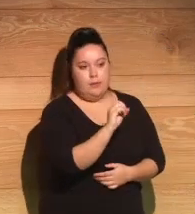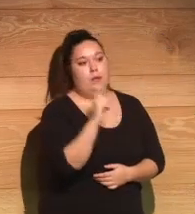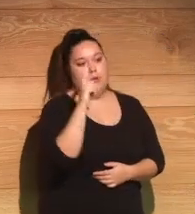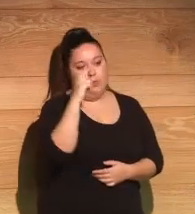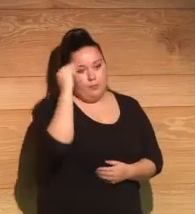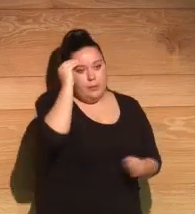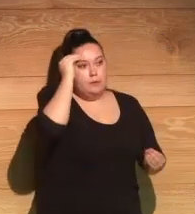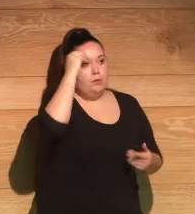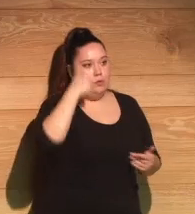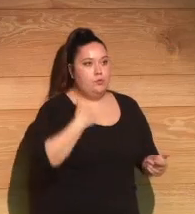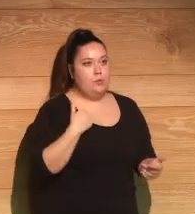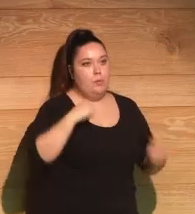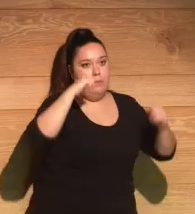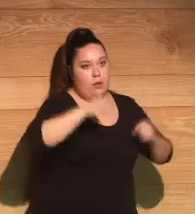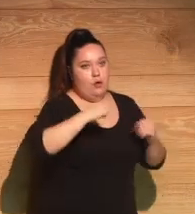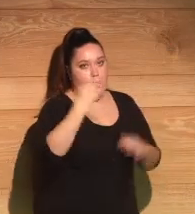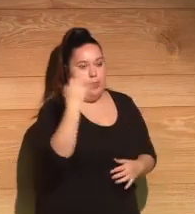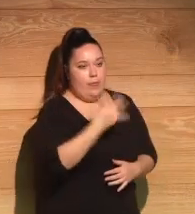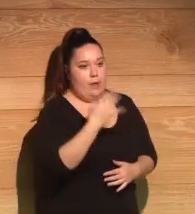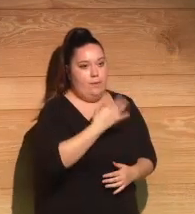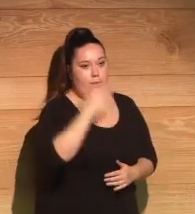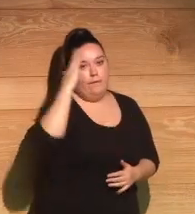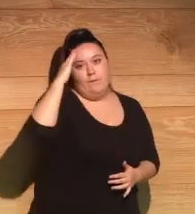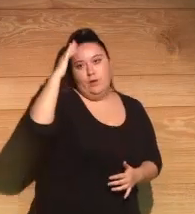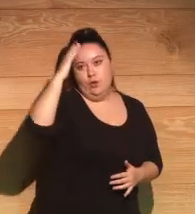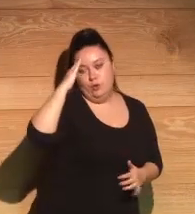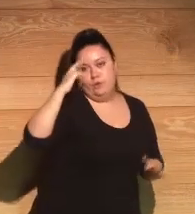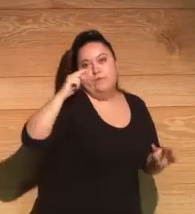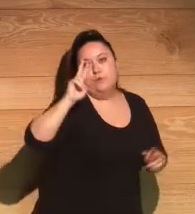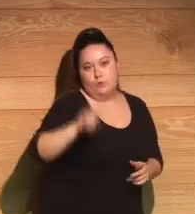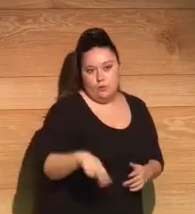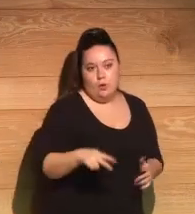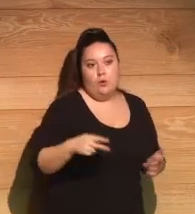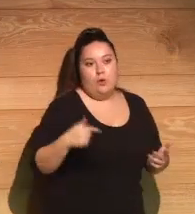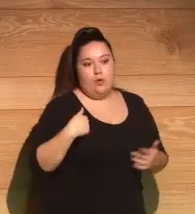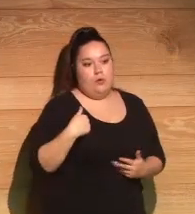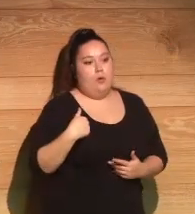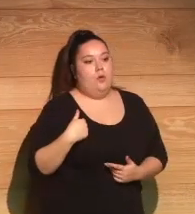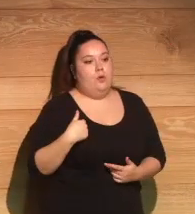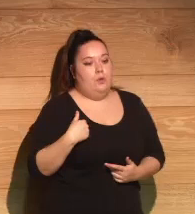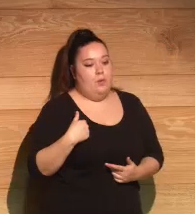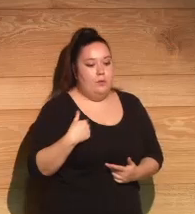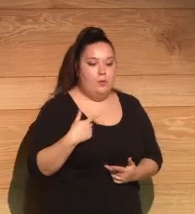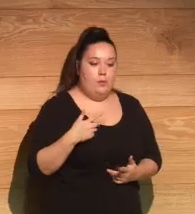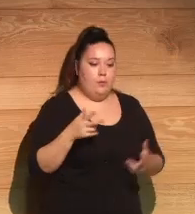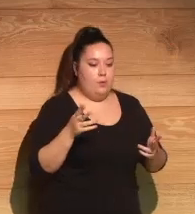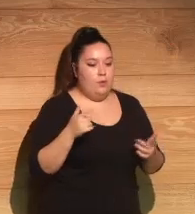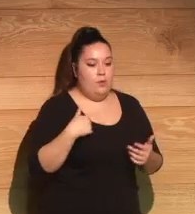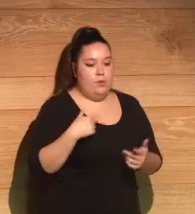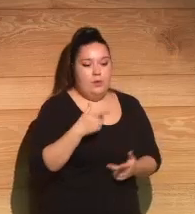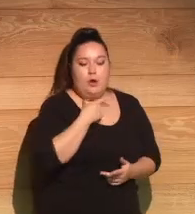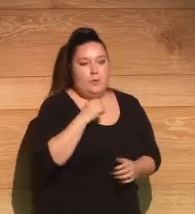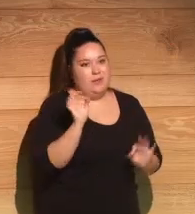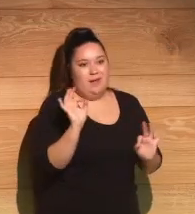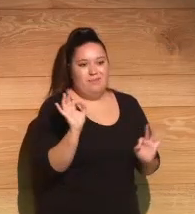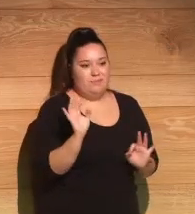pensaba, tengo que ser mayor, la figura del filósofo polemista o del enfant terrible no me hace tanta utilín como antes.